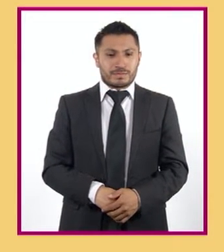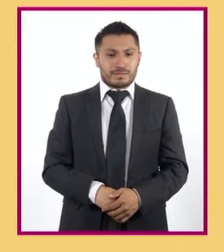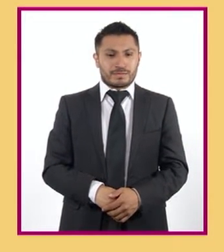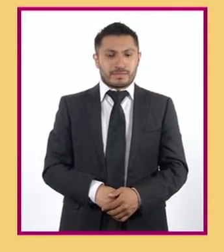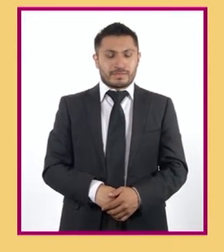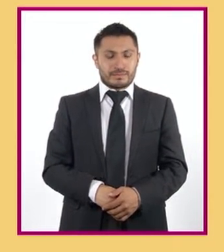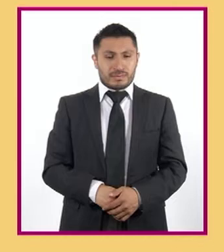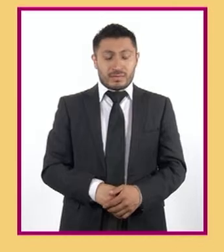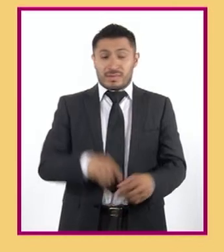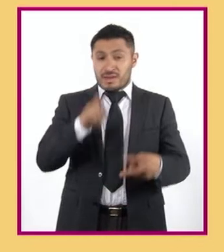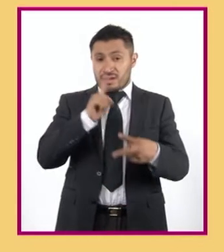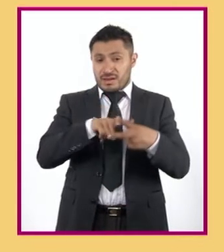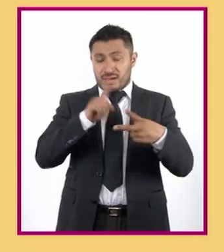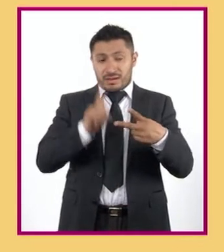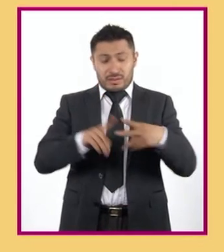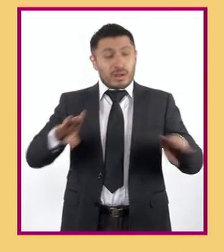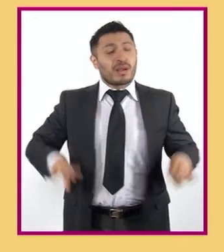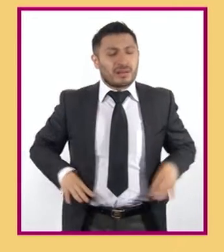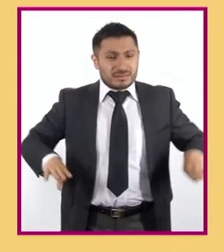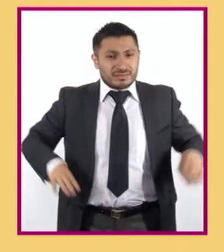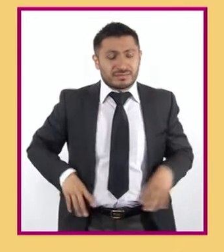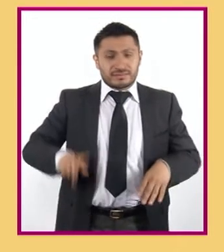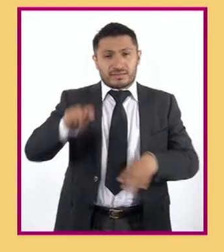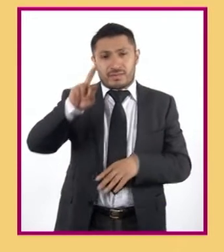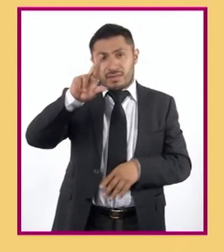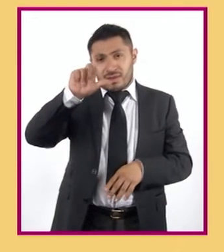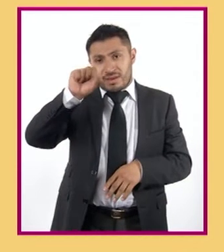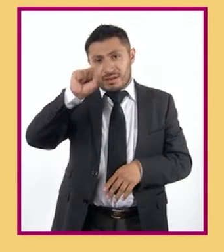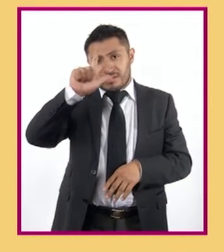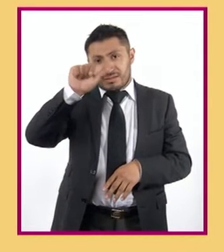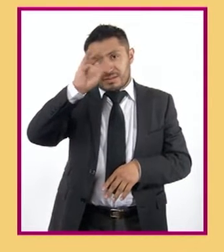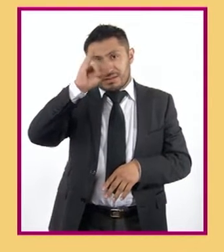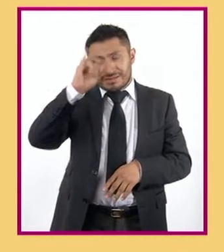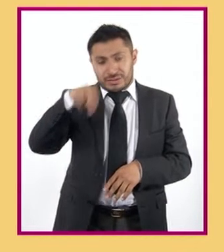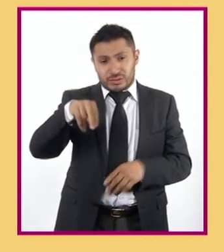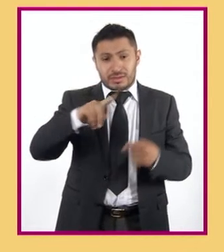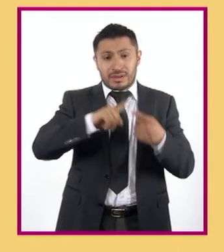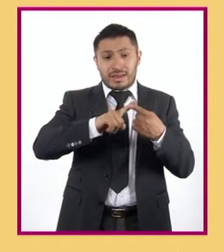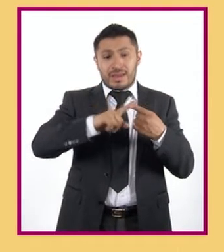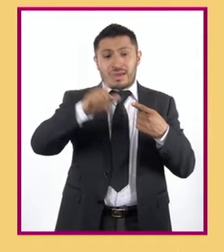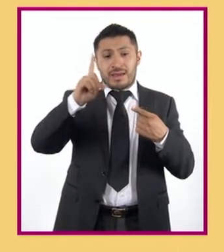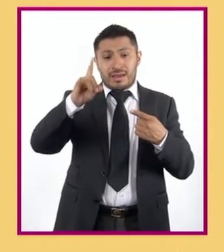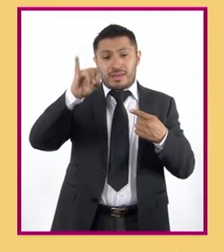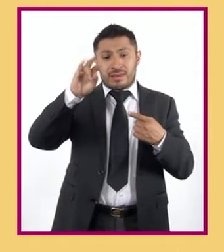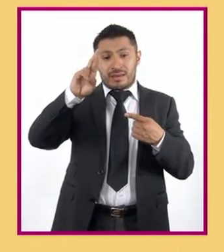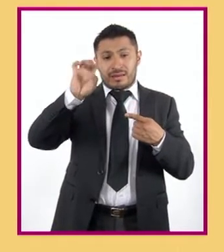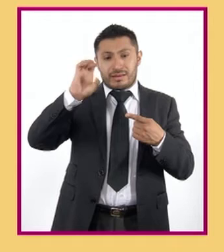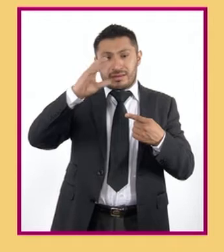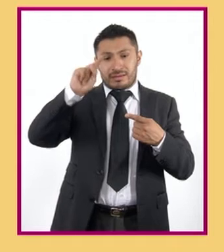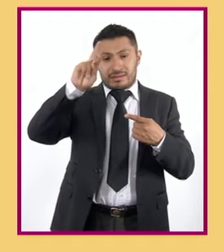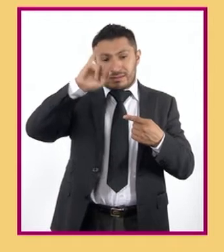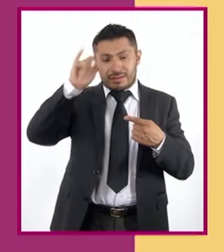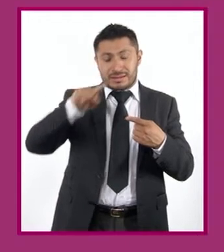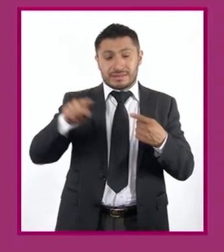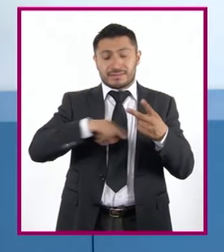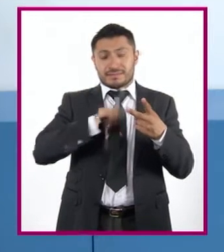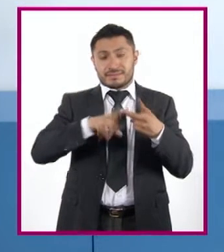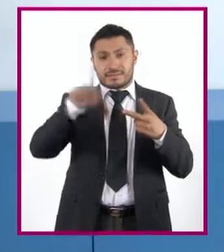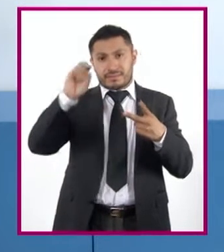Las propiedades de traslación son la directriz y longitud.